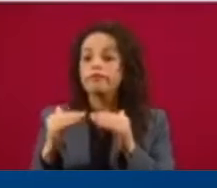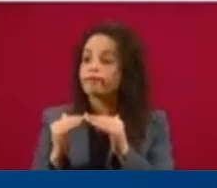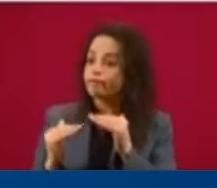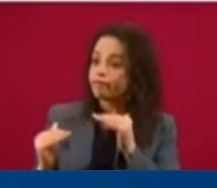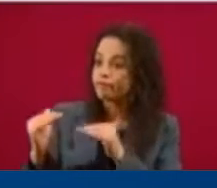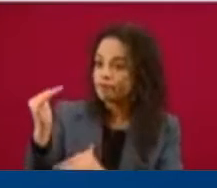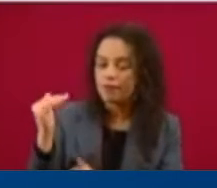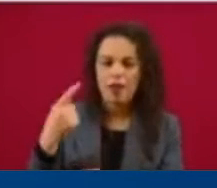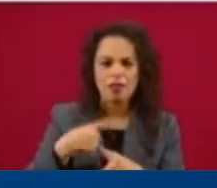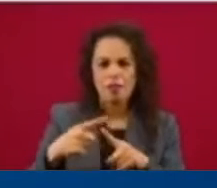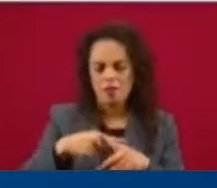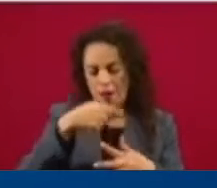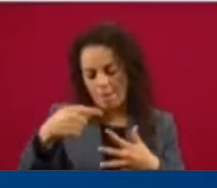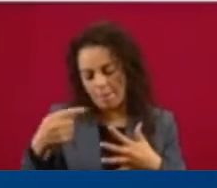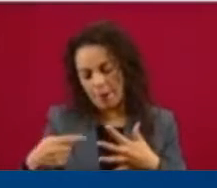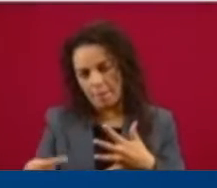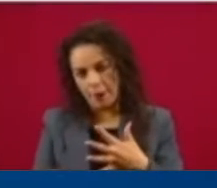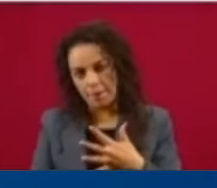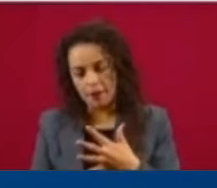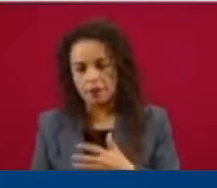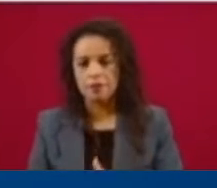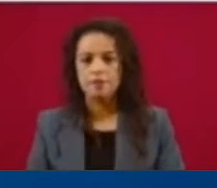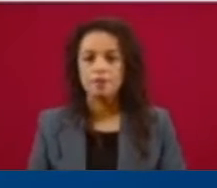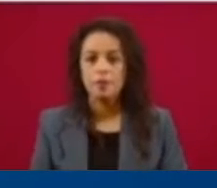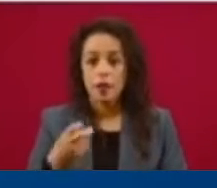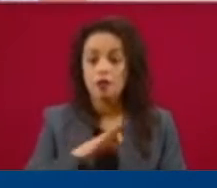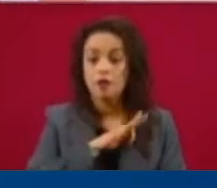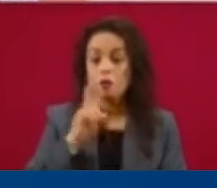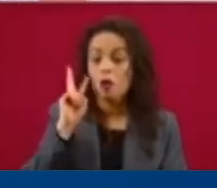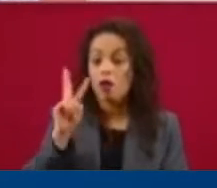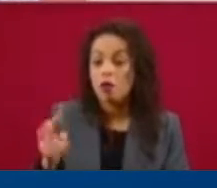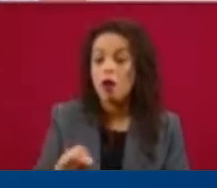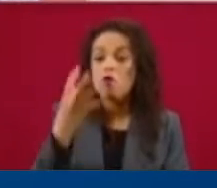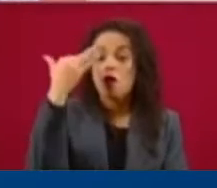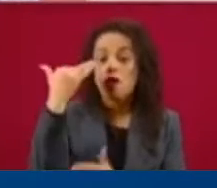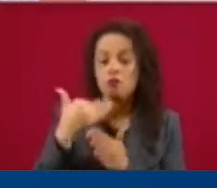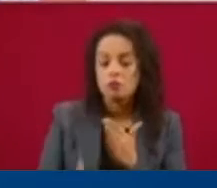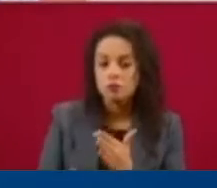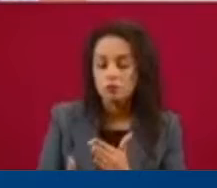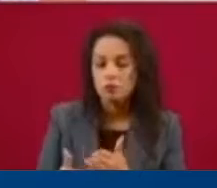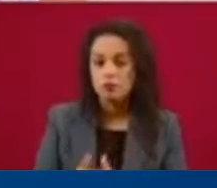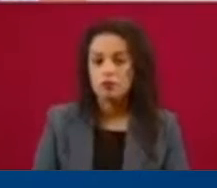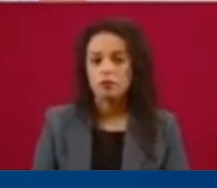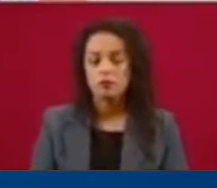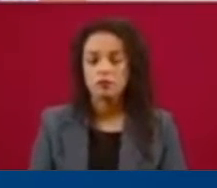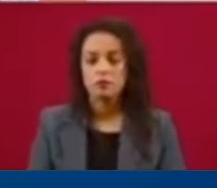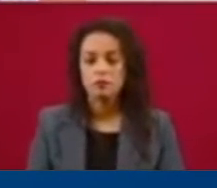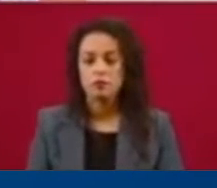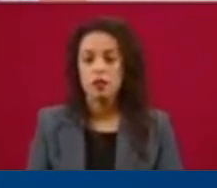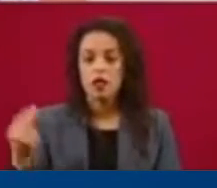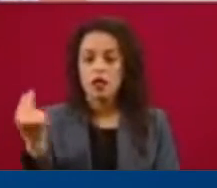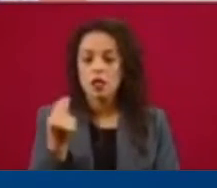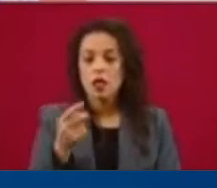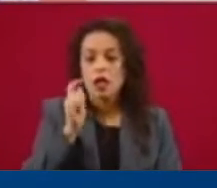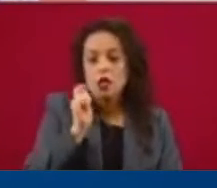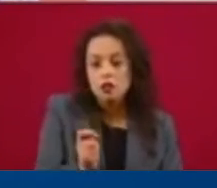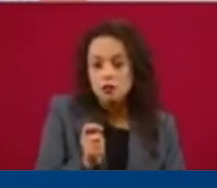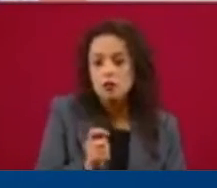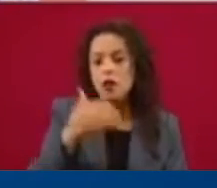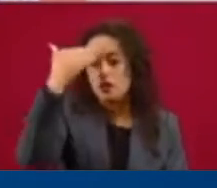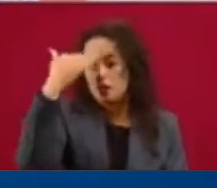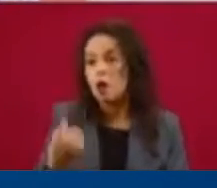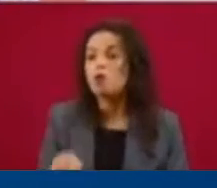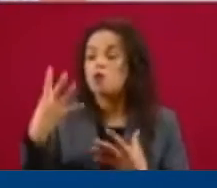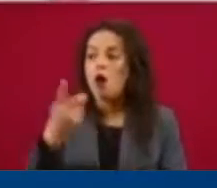supera día con día y la luz al final del túnel se prolonga cada día más la esperanza de pasar las fiestas decembrinas limpios de todo